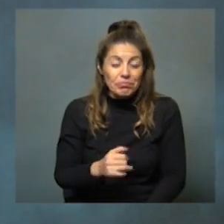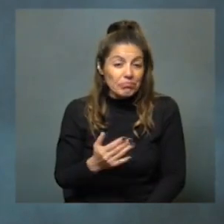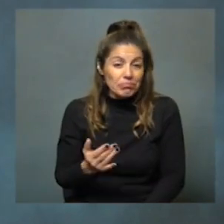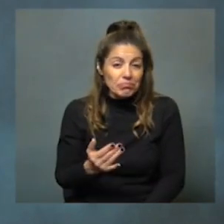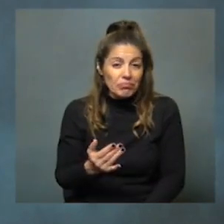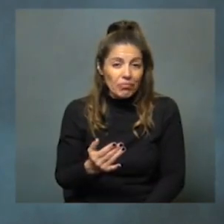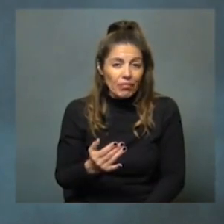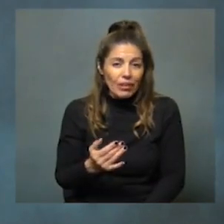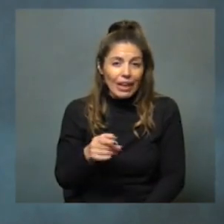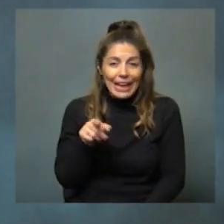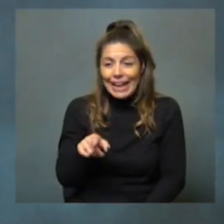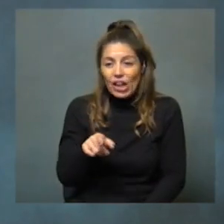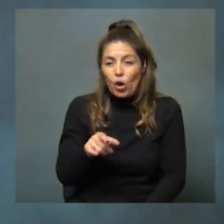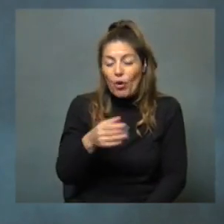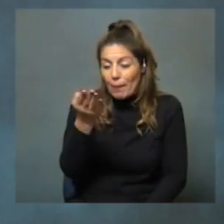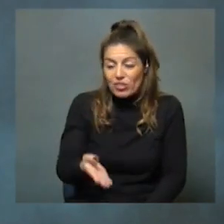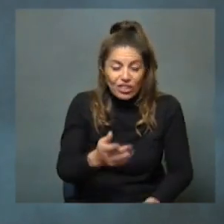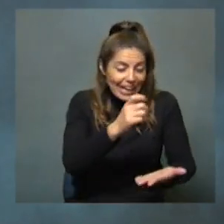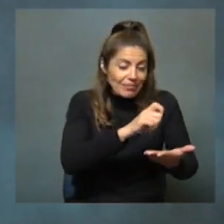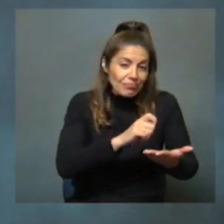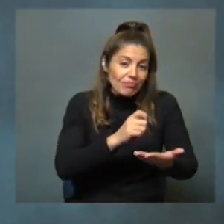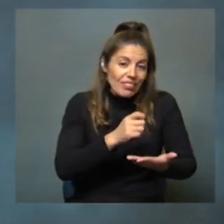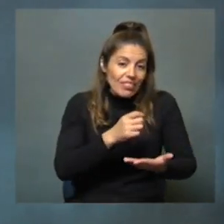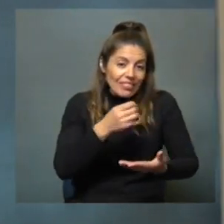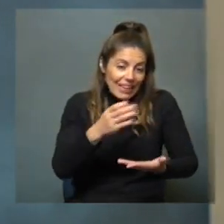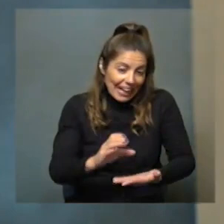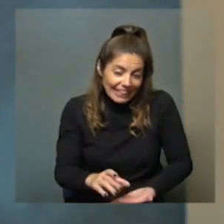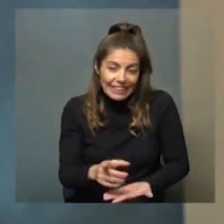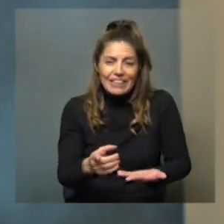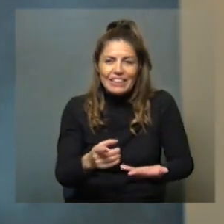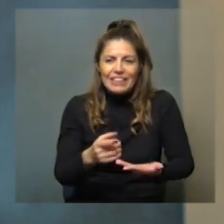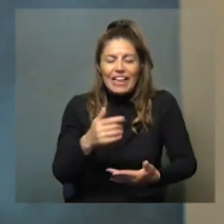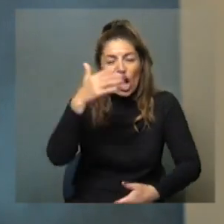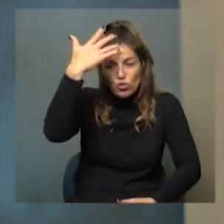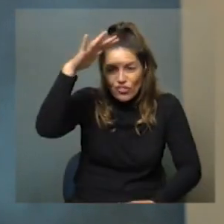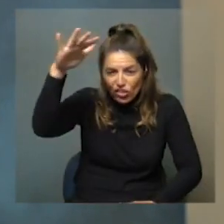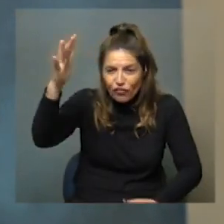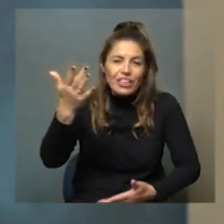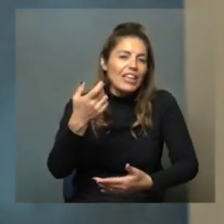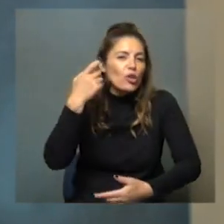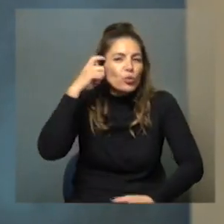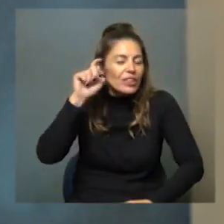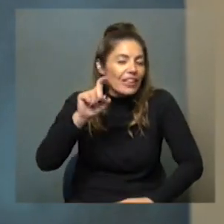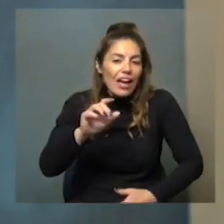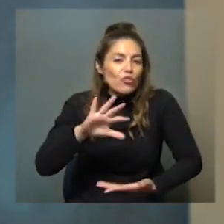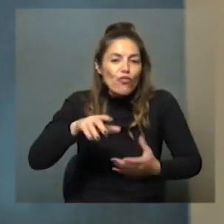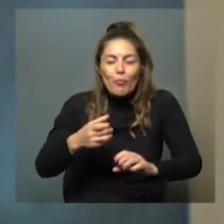se describe un poco el personaje y su filosofía, ¿viste? Uh-huh. De vida,